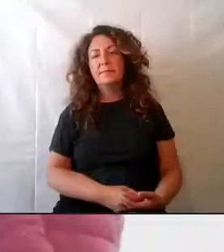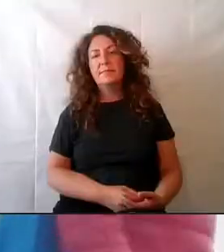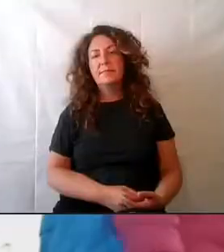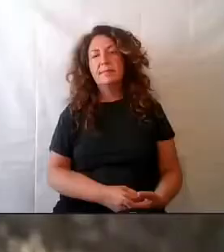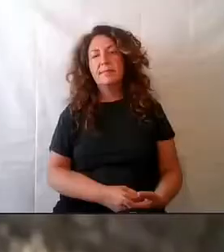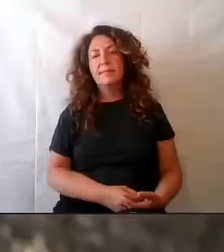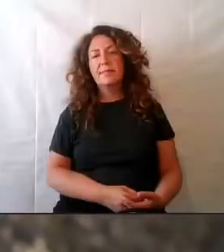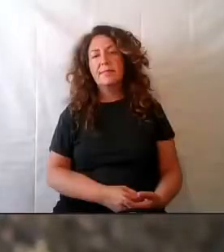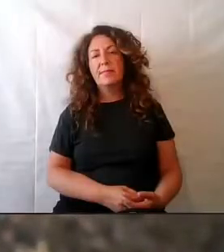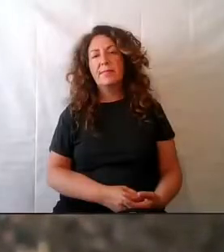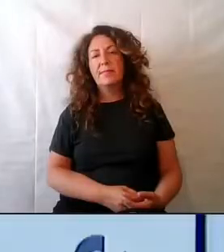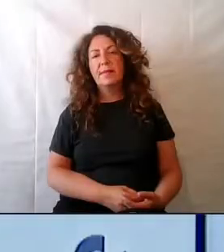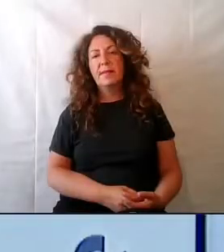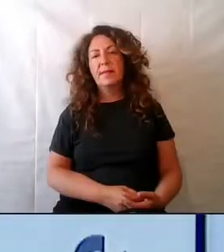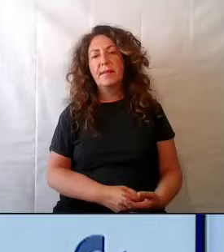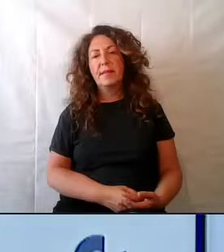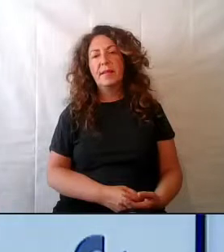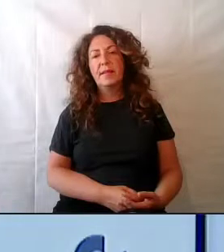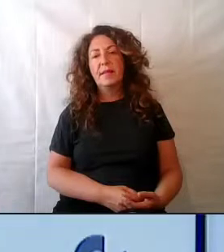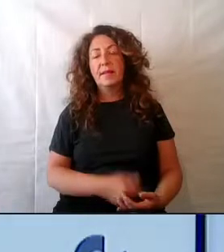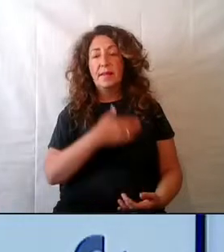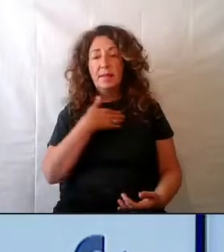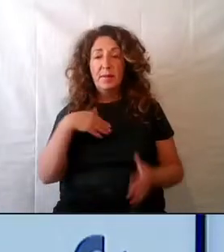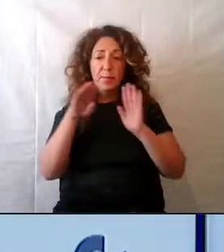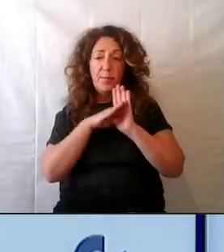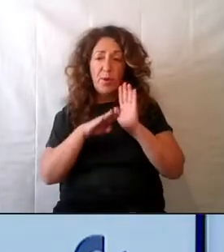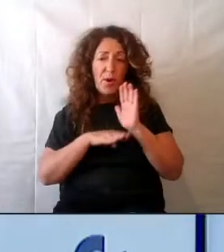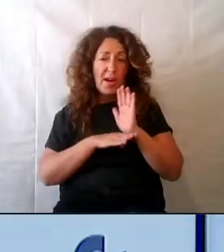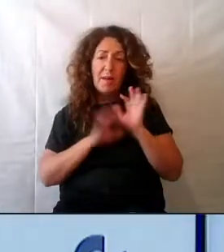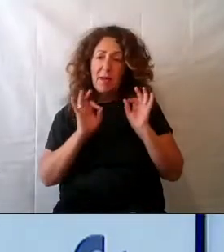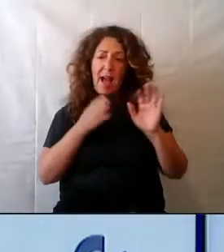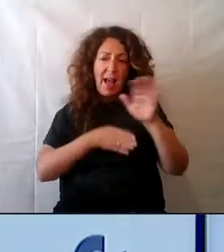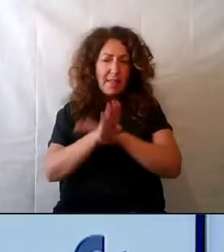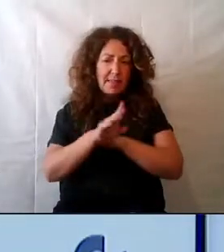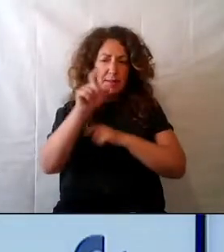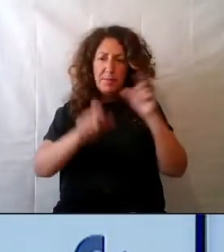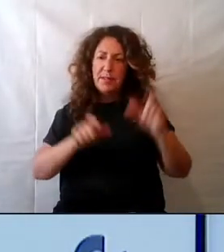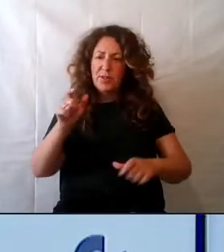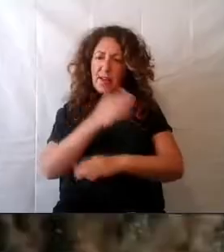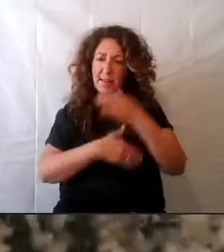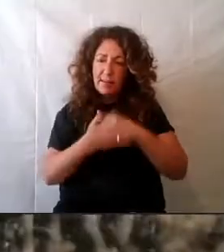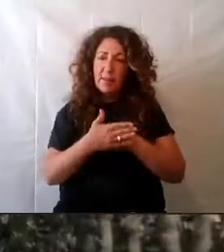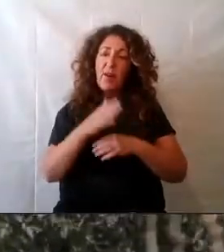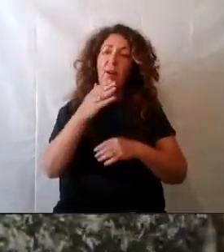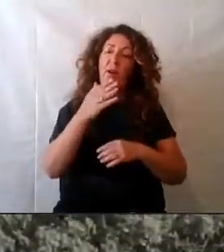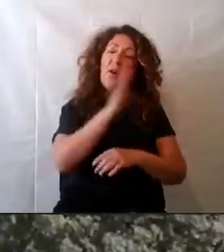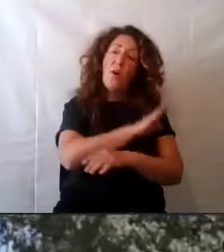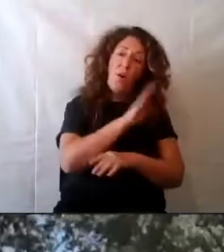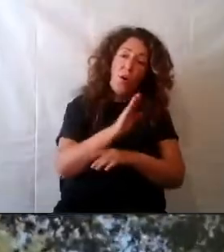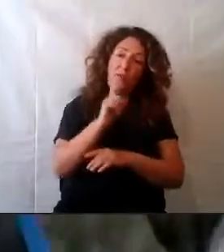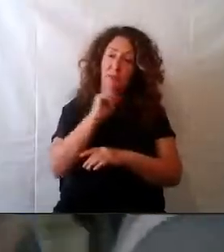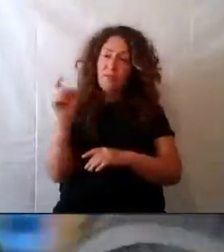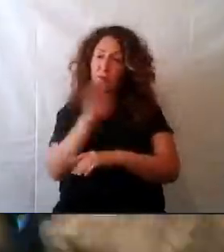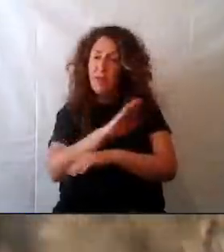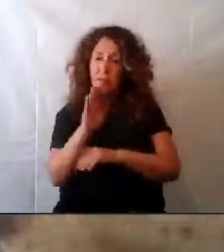queremos que todo nuestro software sea accesible para personas con discapacidad y hay 11 y fundación once juego no pero fundamental a la hora de decirnos qué